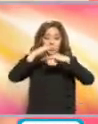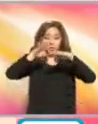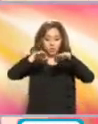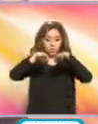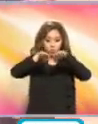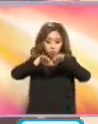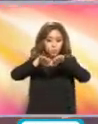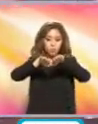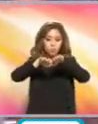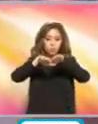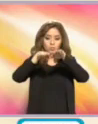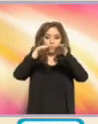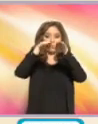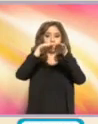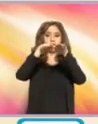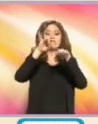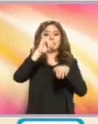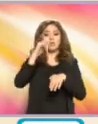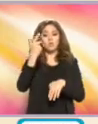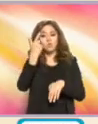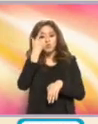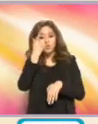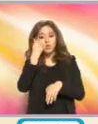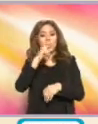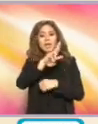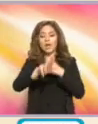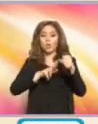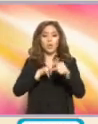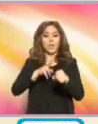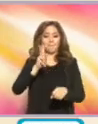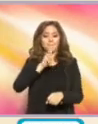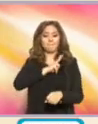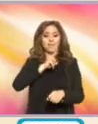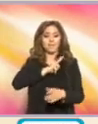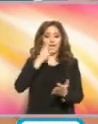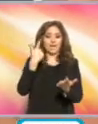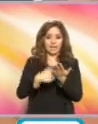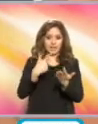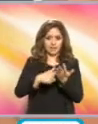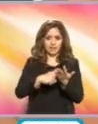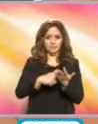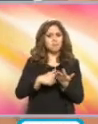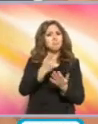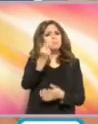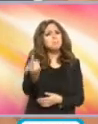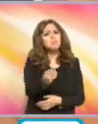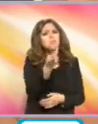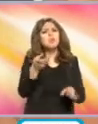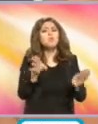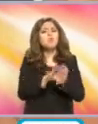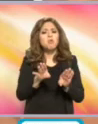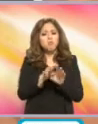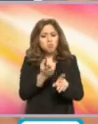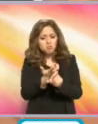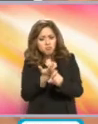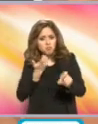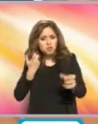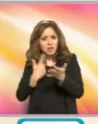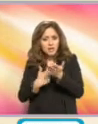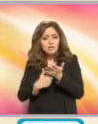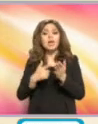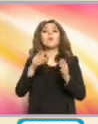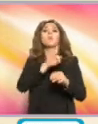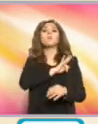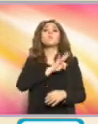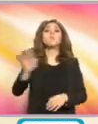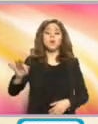un relleno, pero es un relleno natural porque proviene de nuestro mismo cuerpo, es nuestra propia grasa. ¿De dónde sacas la grasa? Se puede sacar de cualquier parte, se puede sacar del abdomen,